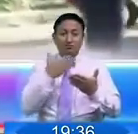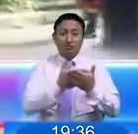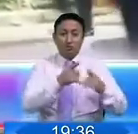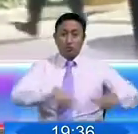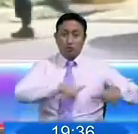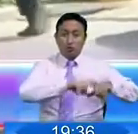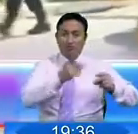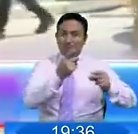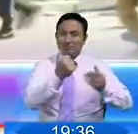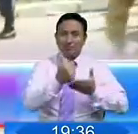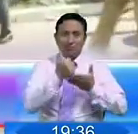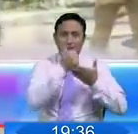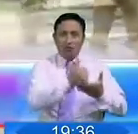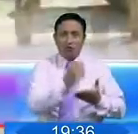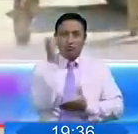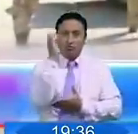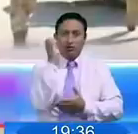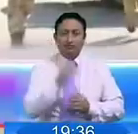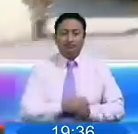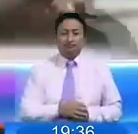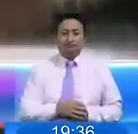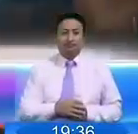para atender la emergencia.